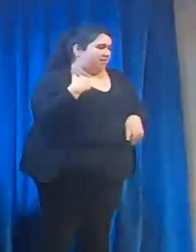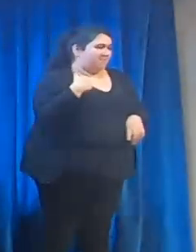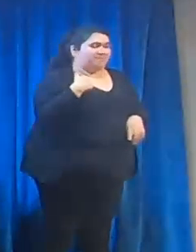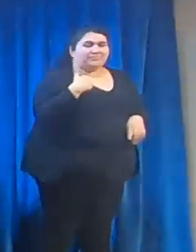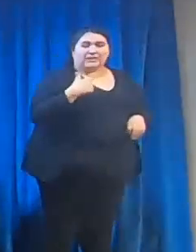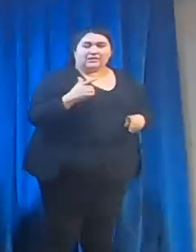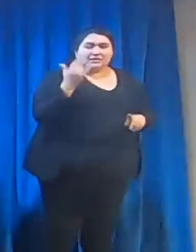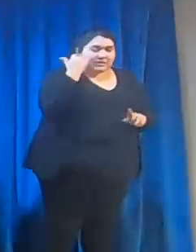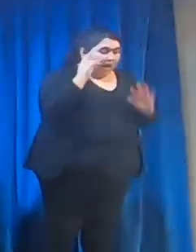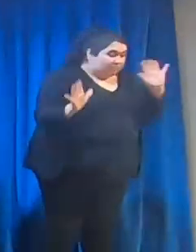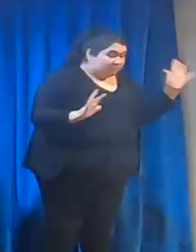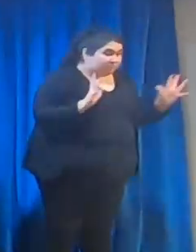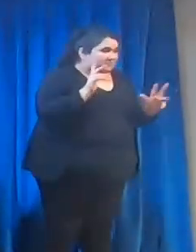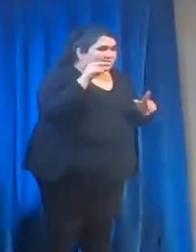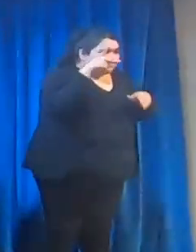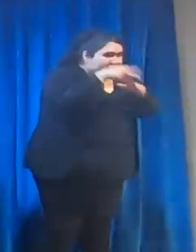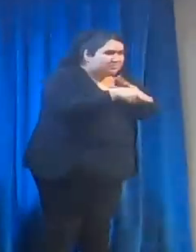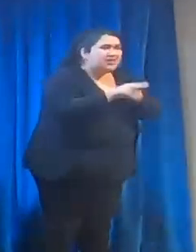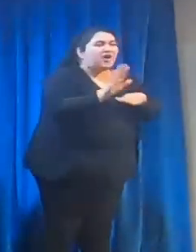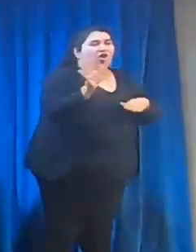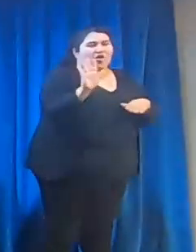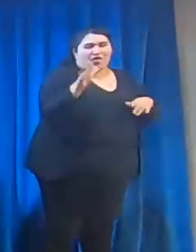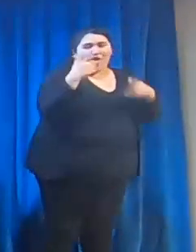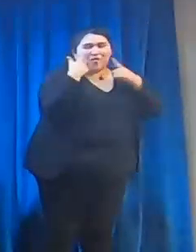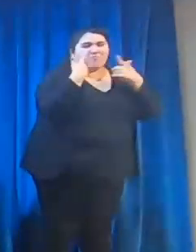Está cambiando la